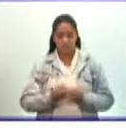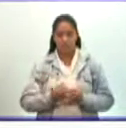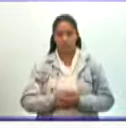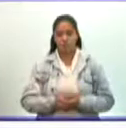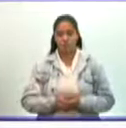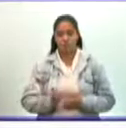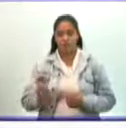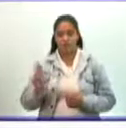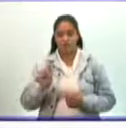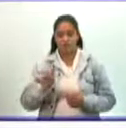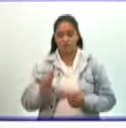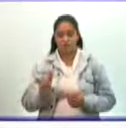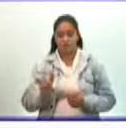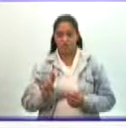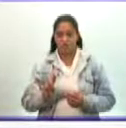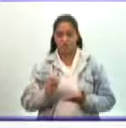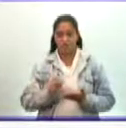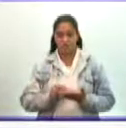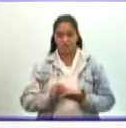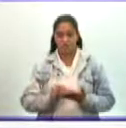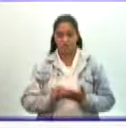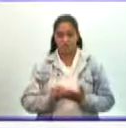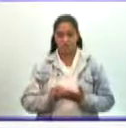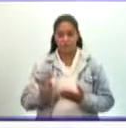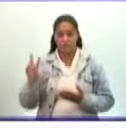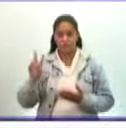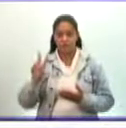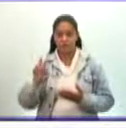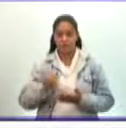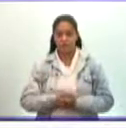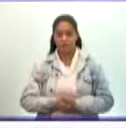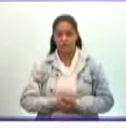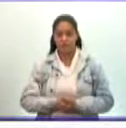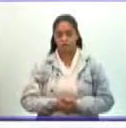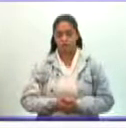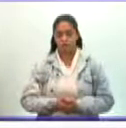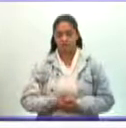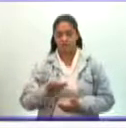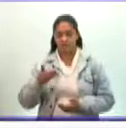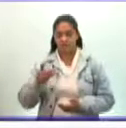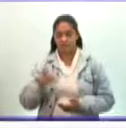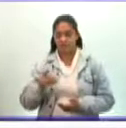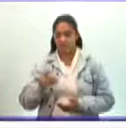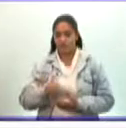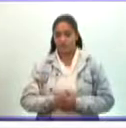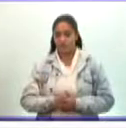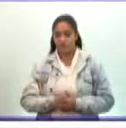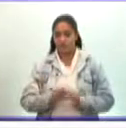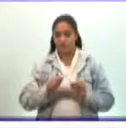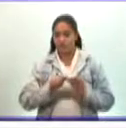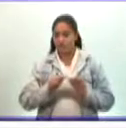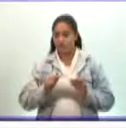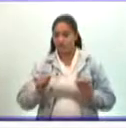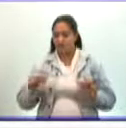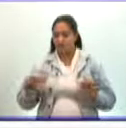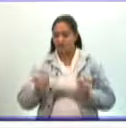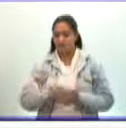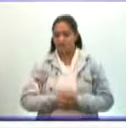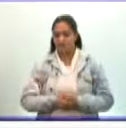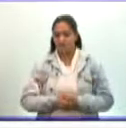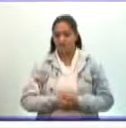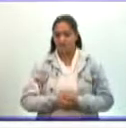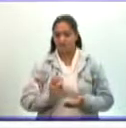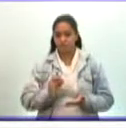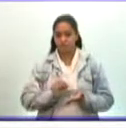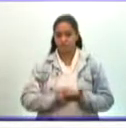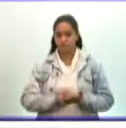unidad aparece al cuadrado y en el denominador está lineal. Entonces puedo aplicar una